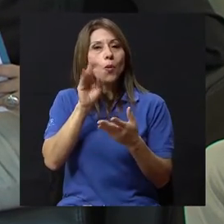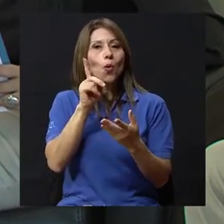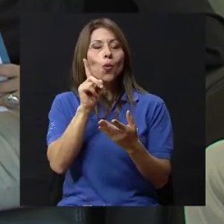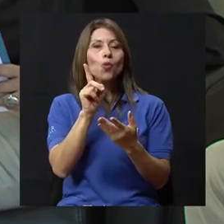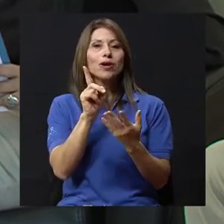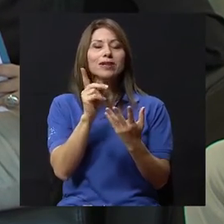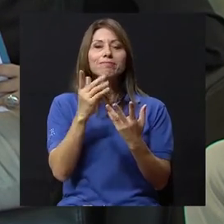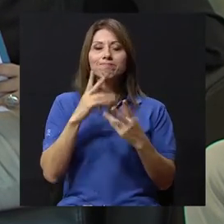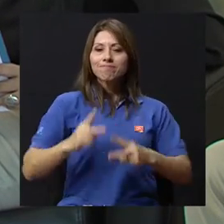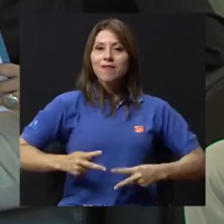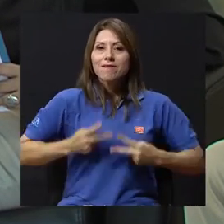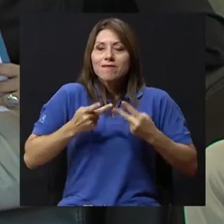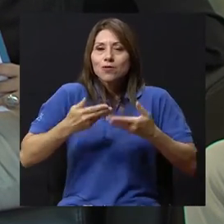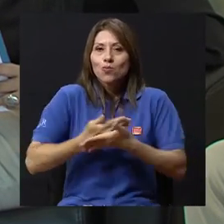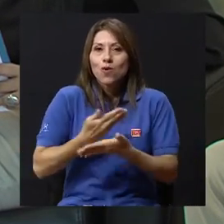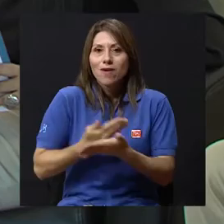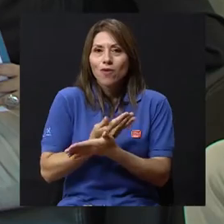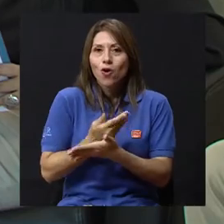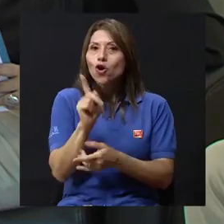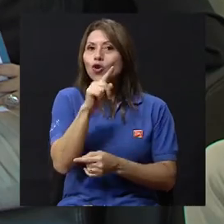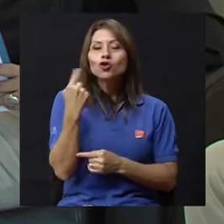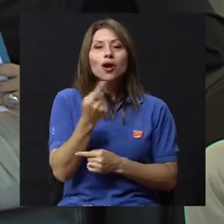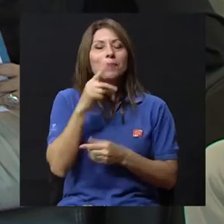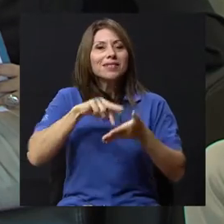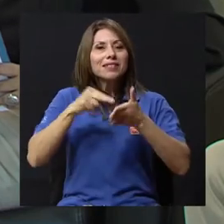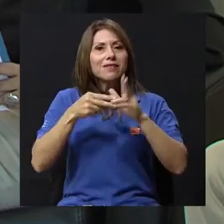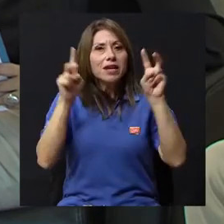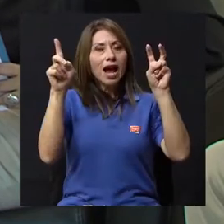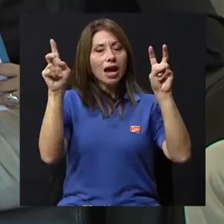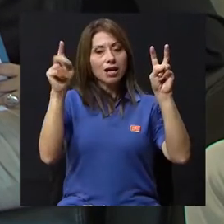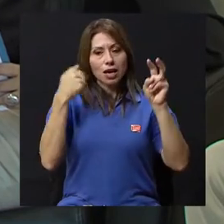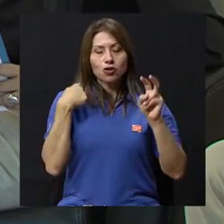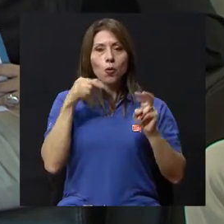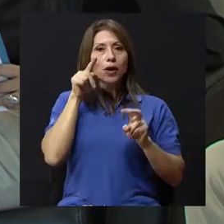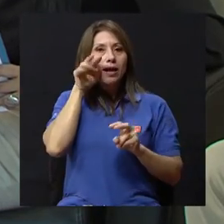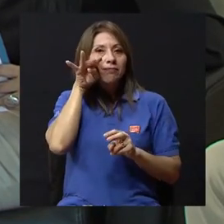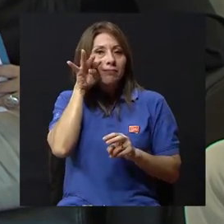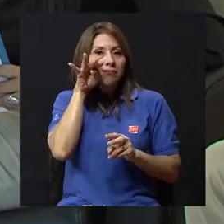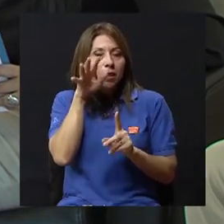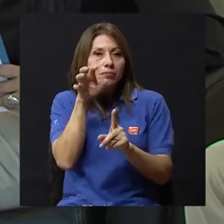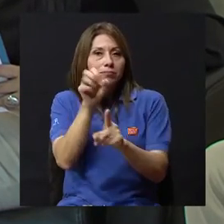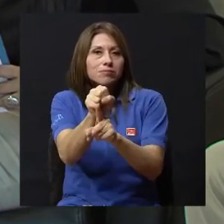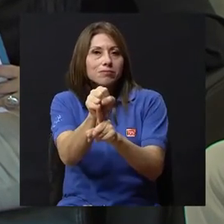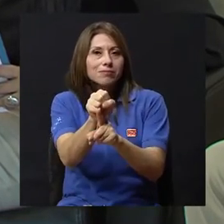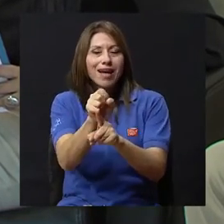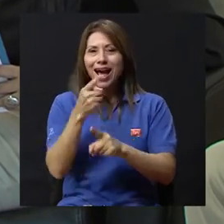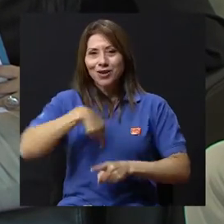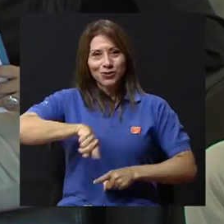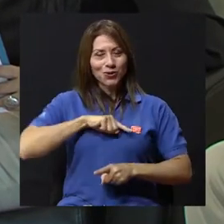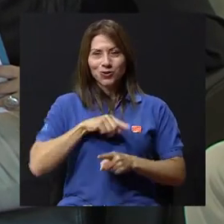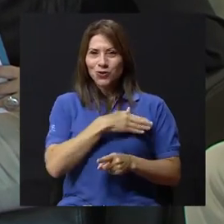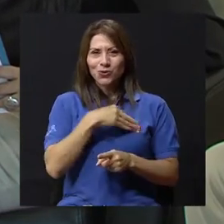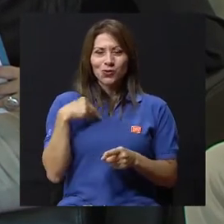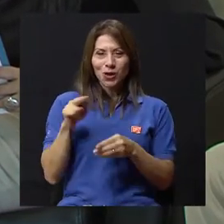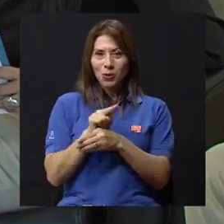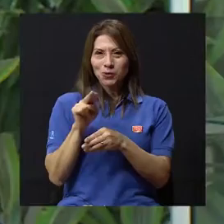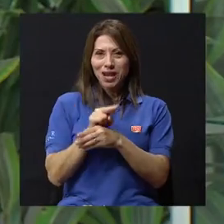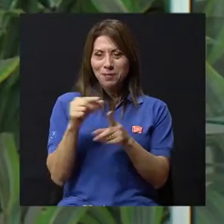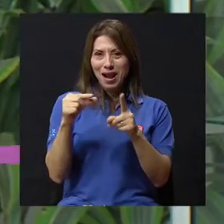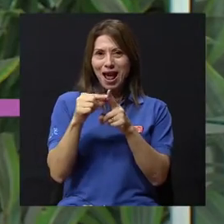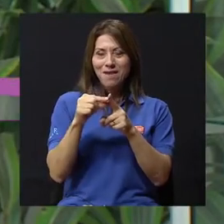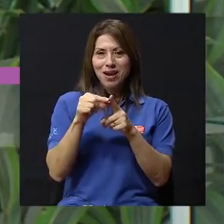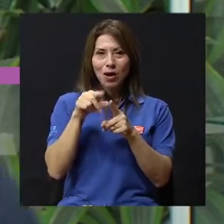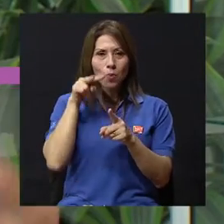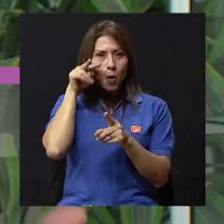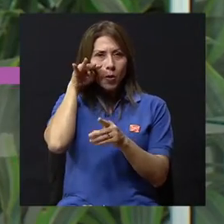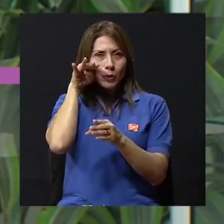nuevo que ya no es tanto esta lógica de la conquista, entre comillas. Inclusive a nosotros no nos gusta usar la palabra conquista, porque